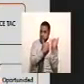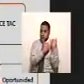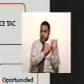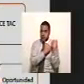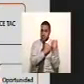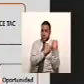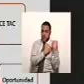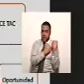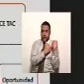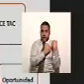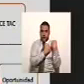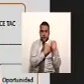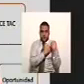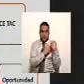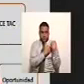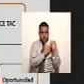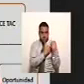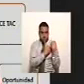país.